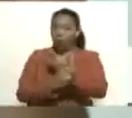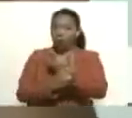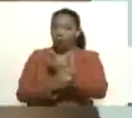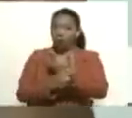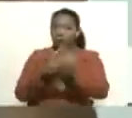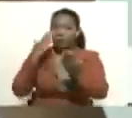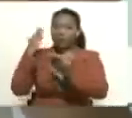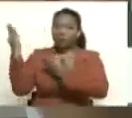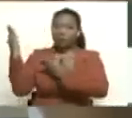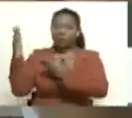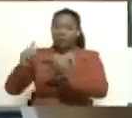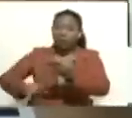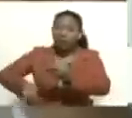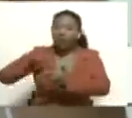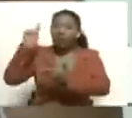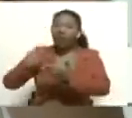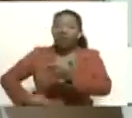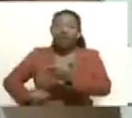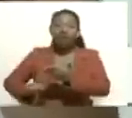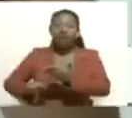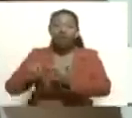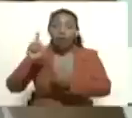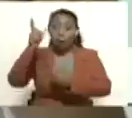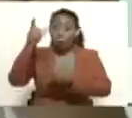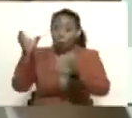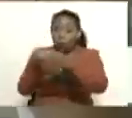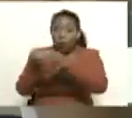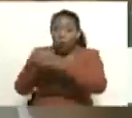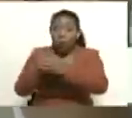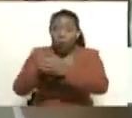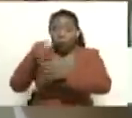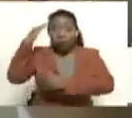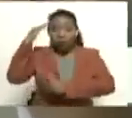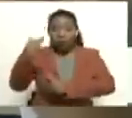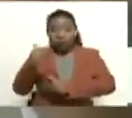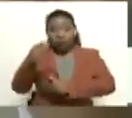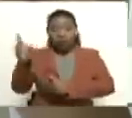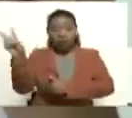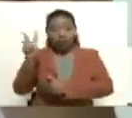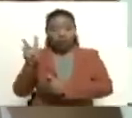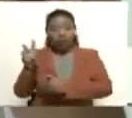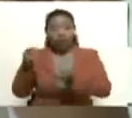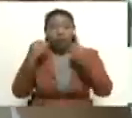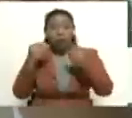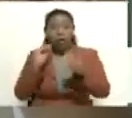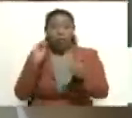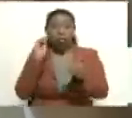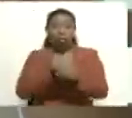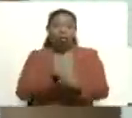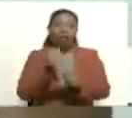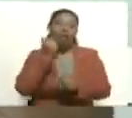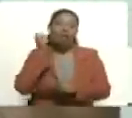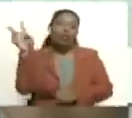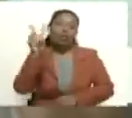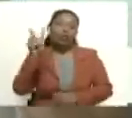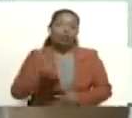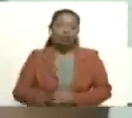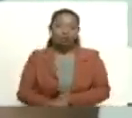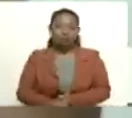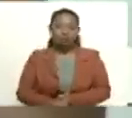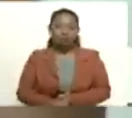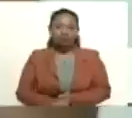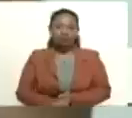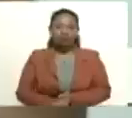están contratando a unos paramilitares y mercenarios para que invadieran Venezuela.